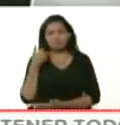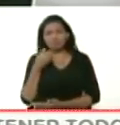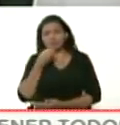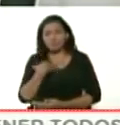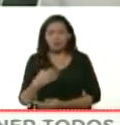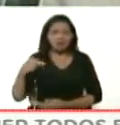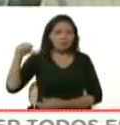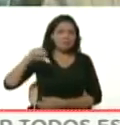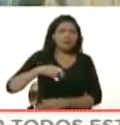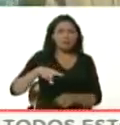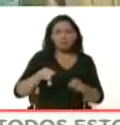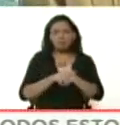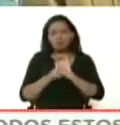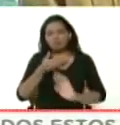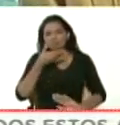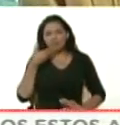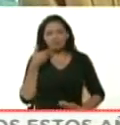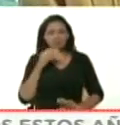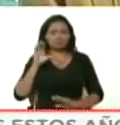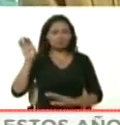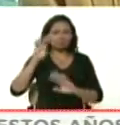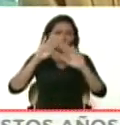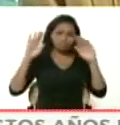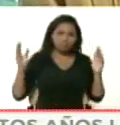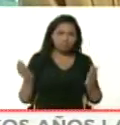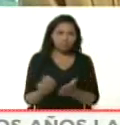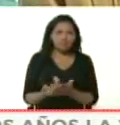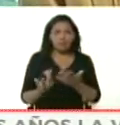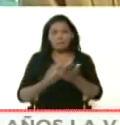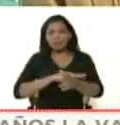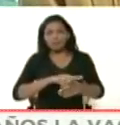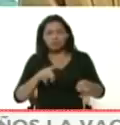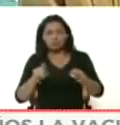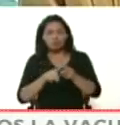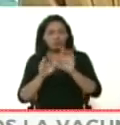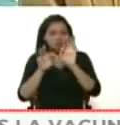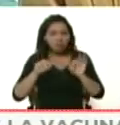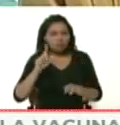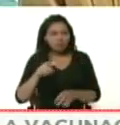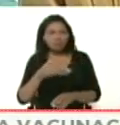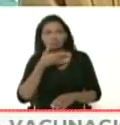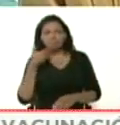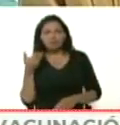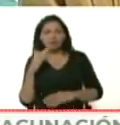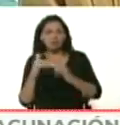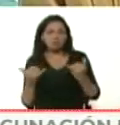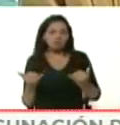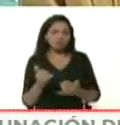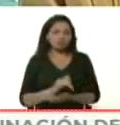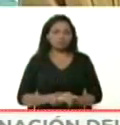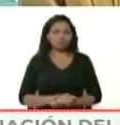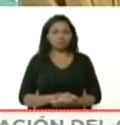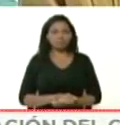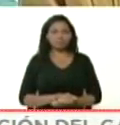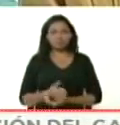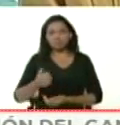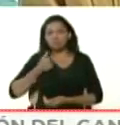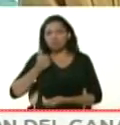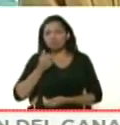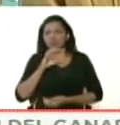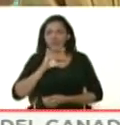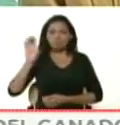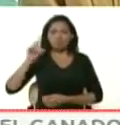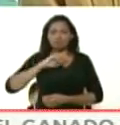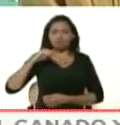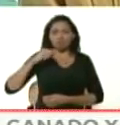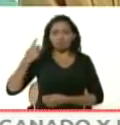y para las malas también es el mejor. En las peores, en las más malas, es mejor que cualquiera de esos países que